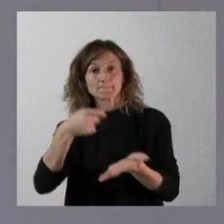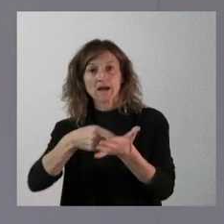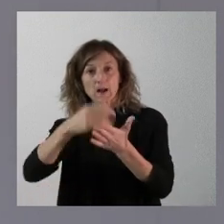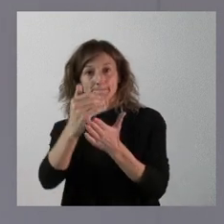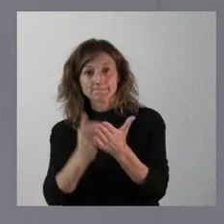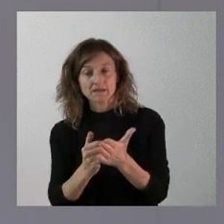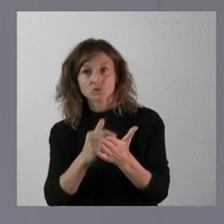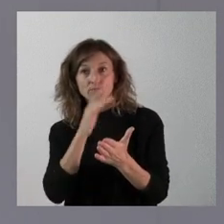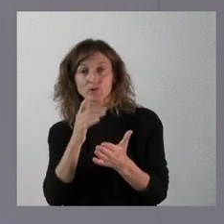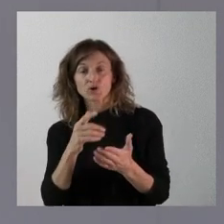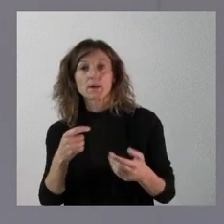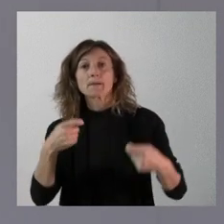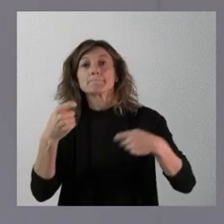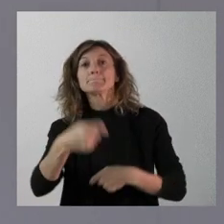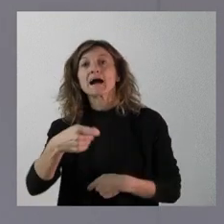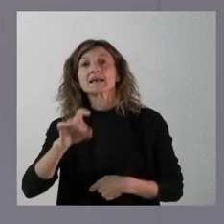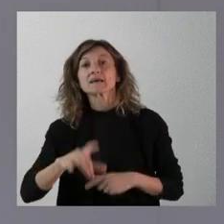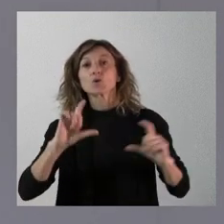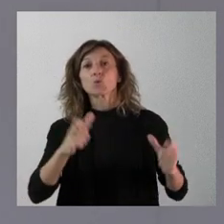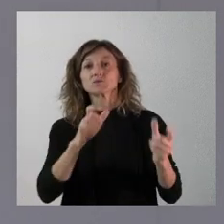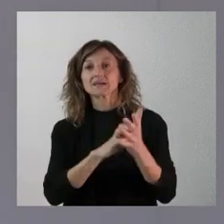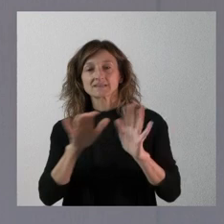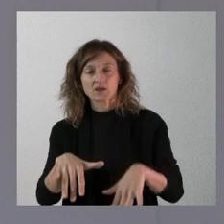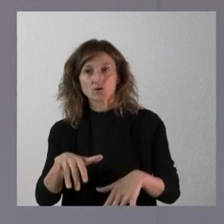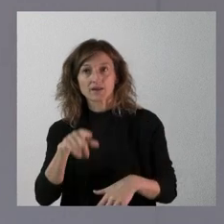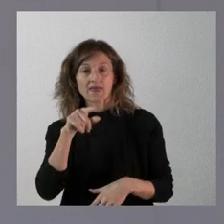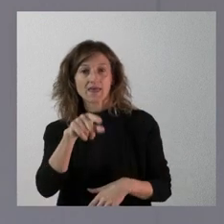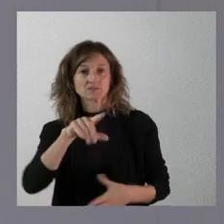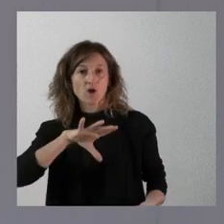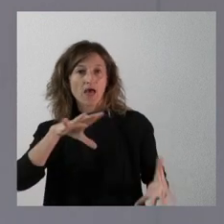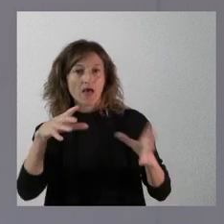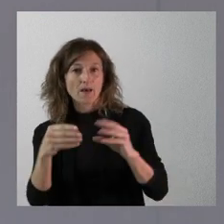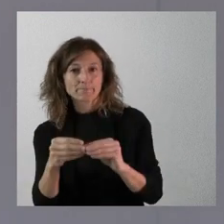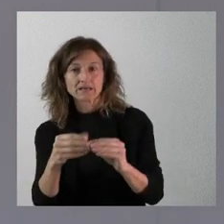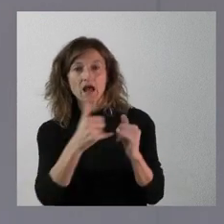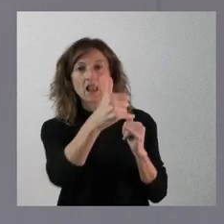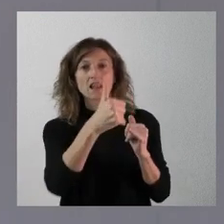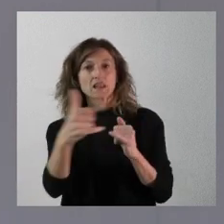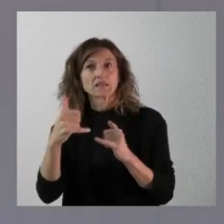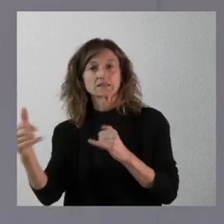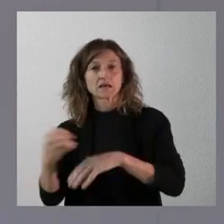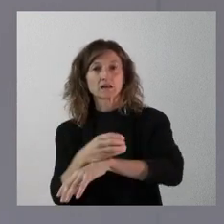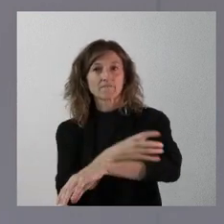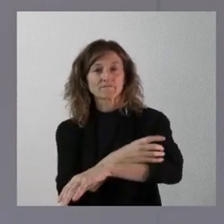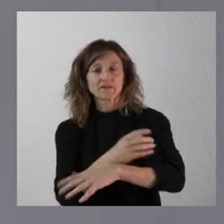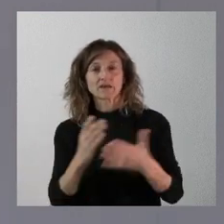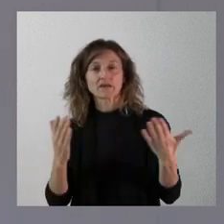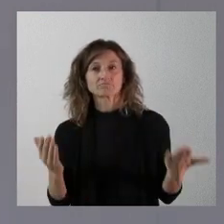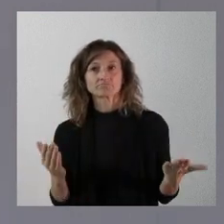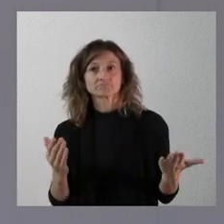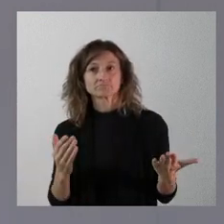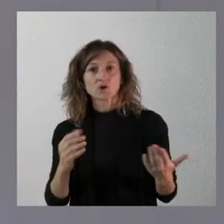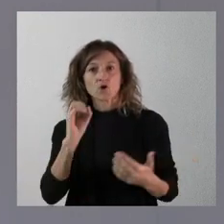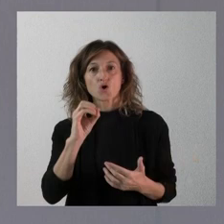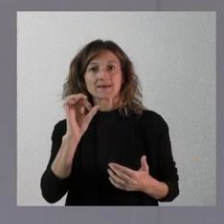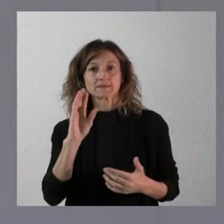lo que ellos no pagan lo va a pagar la junta de Castilla y león pero esa medida se aplica sobre todas las líneas que son osp